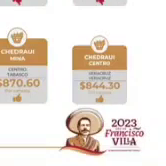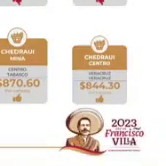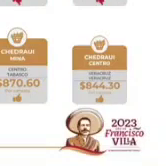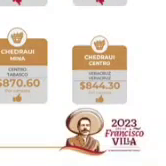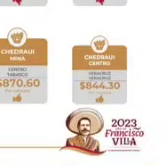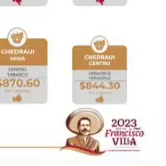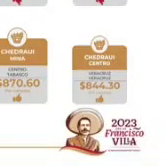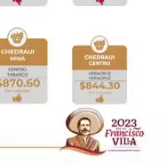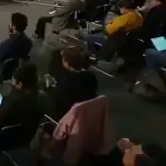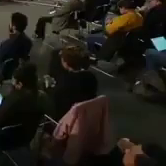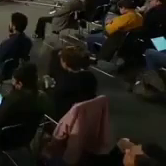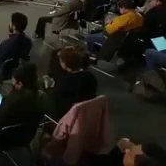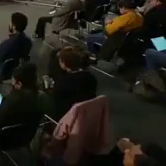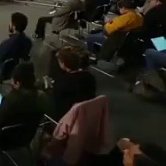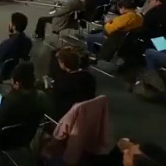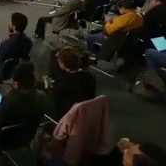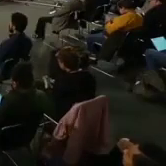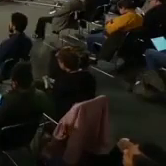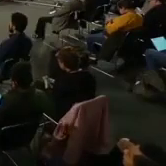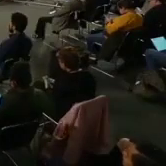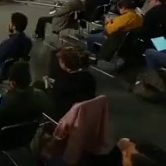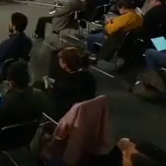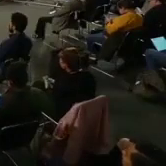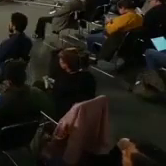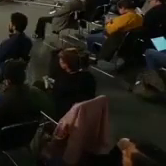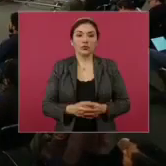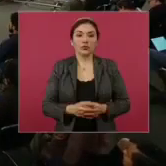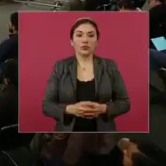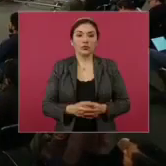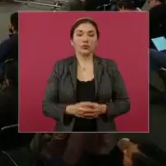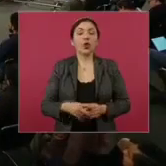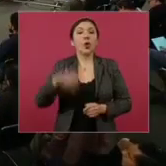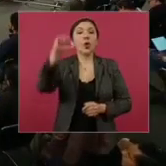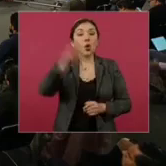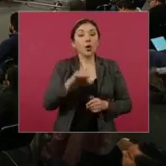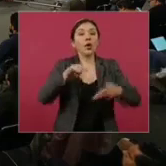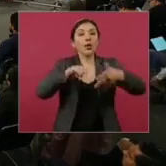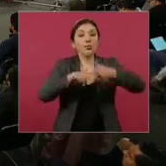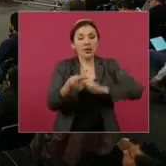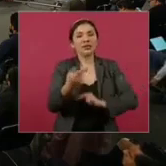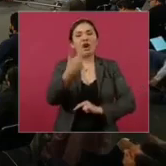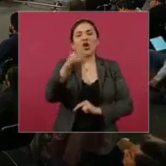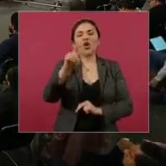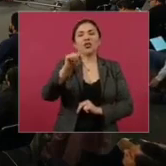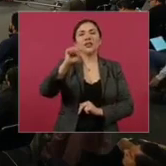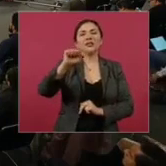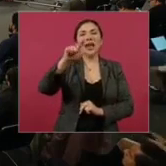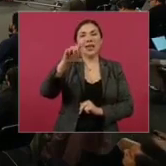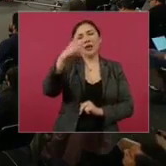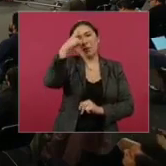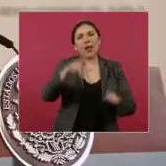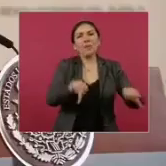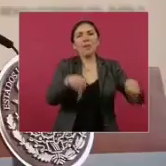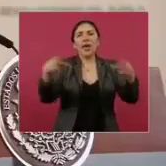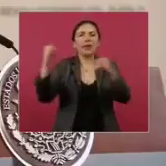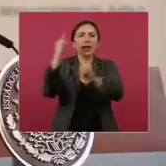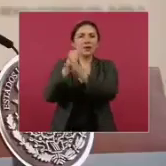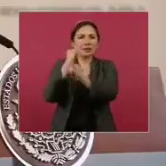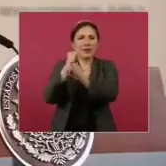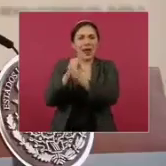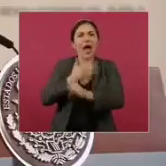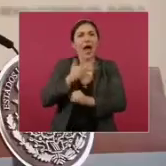El día de hoy arranca el Hot Sale, es organizado por la Asociación Mexicana de Ventas Online. También